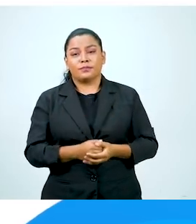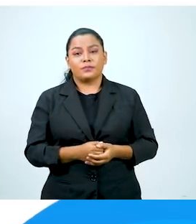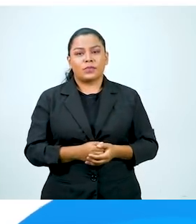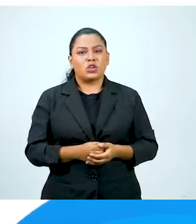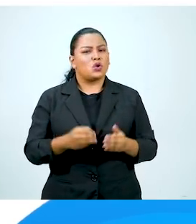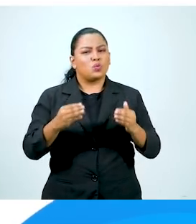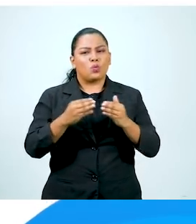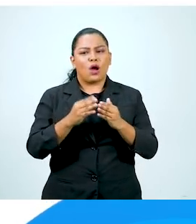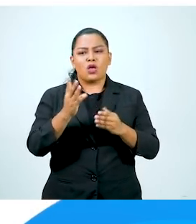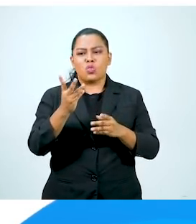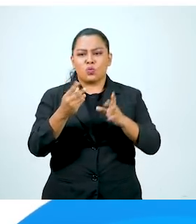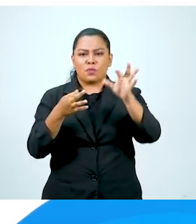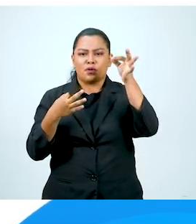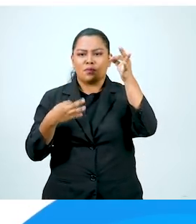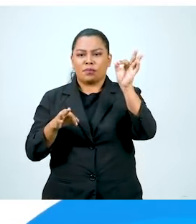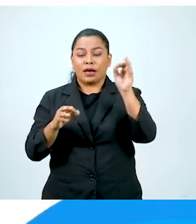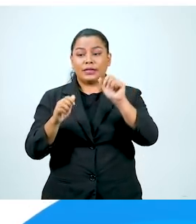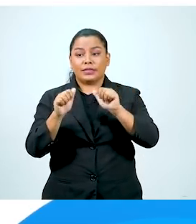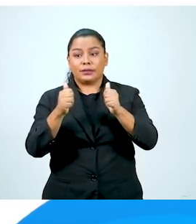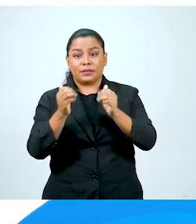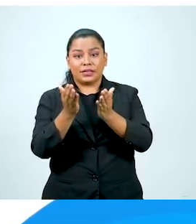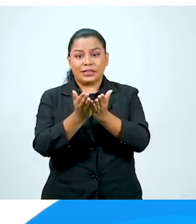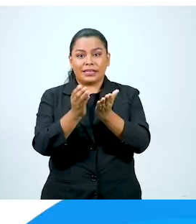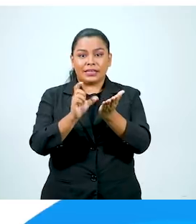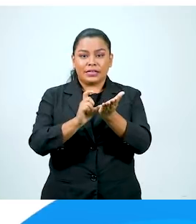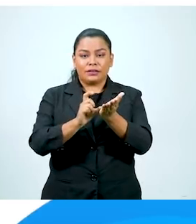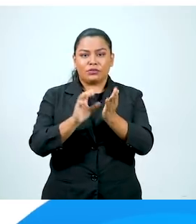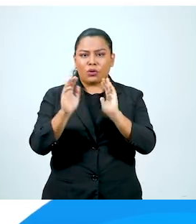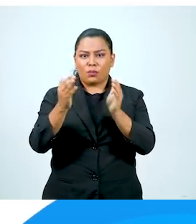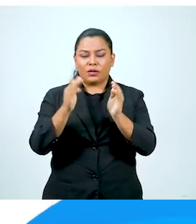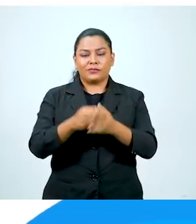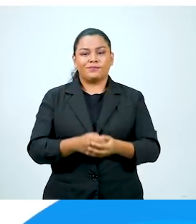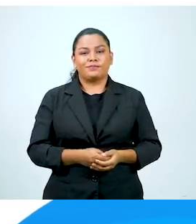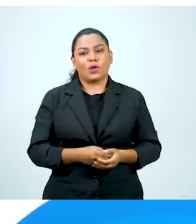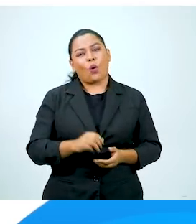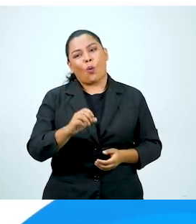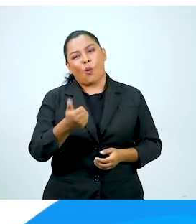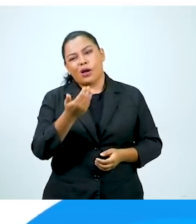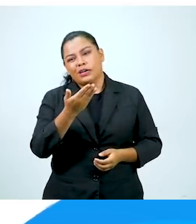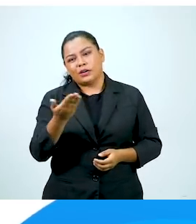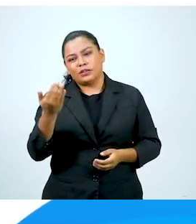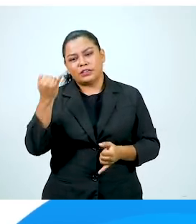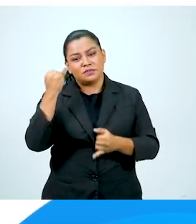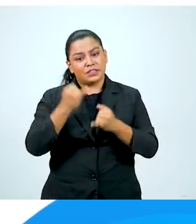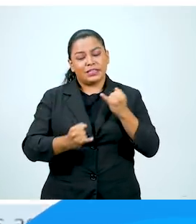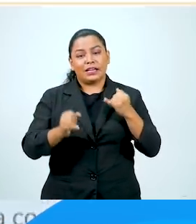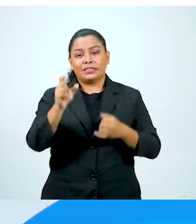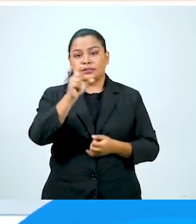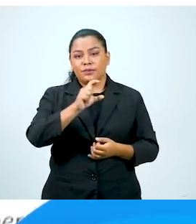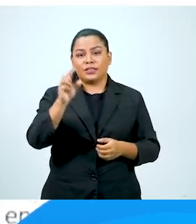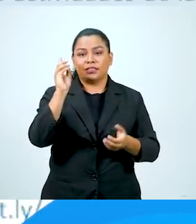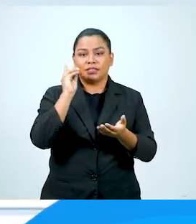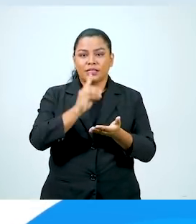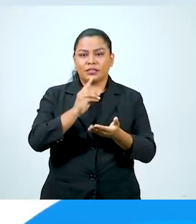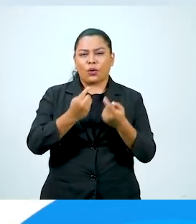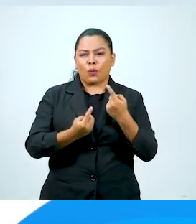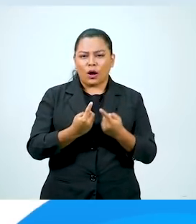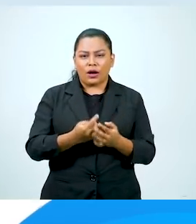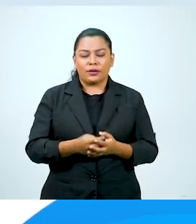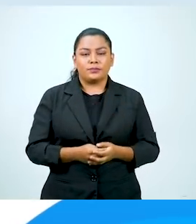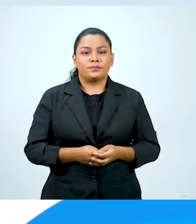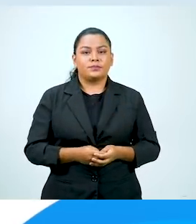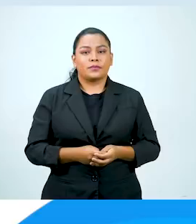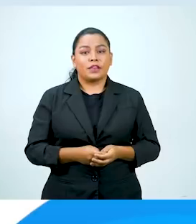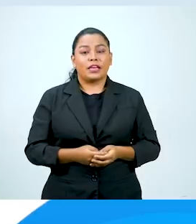y la numeración de páginas según el libro de texto. Otro elemento importante del final de la semana didáctica es